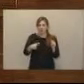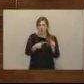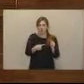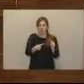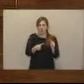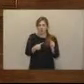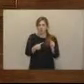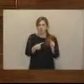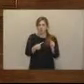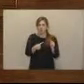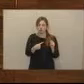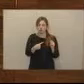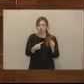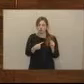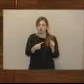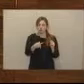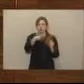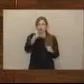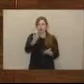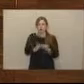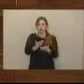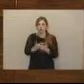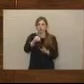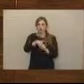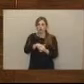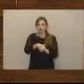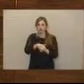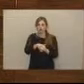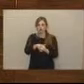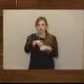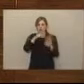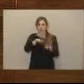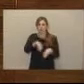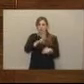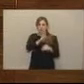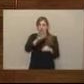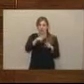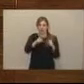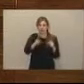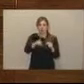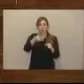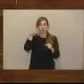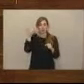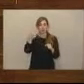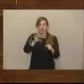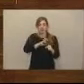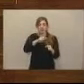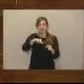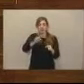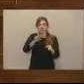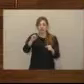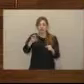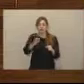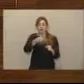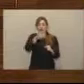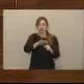con estas medidas para justificar el voto favorable al PP de Asturias. Presumir además el señor Matías en la interpelación anterior